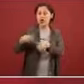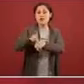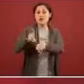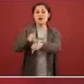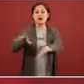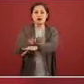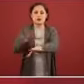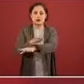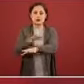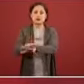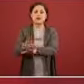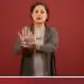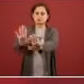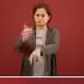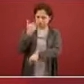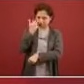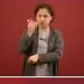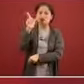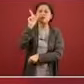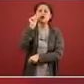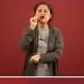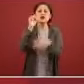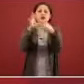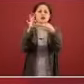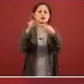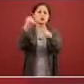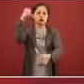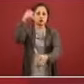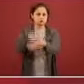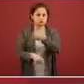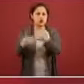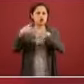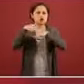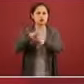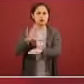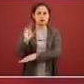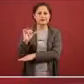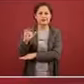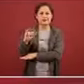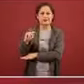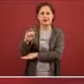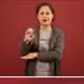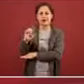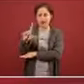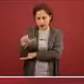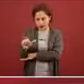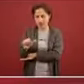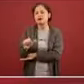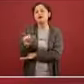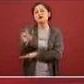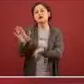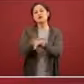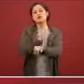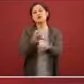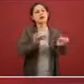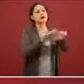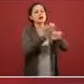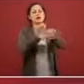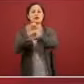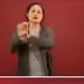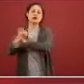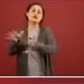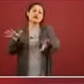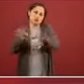vamos a abordar detalles de este modelo, pero sí, ahorita definitivamente esta es la respuesta. Cambia por entidad federativa y